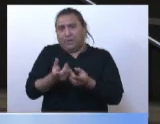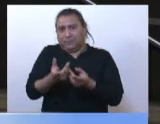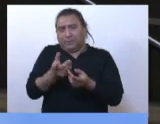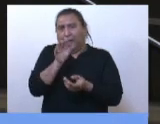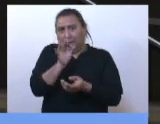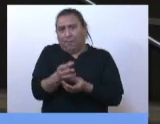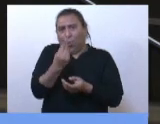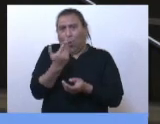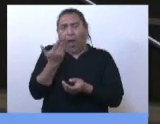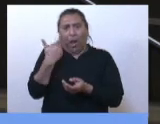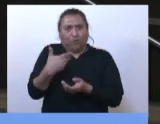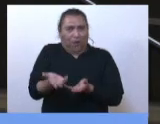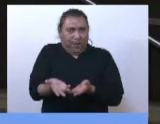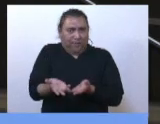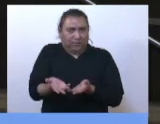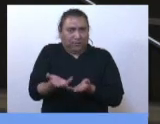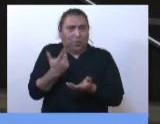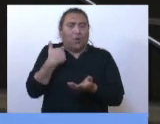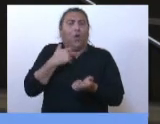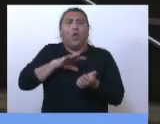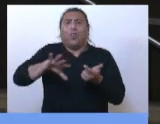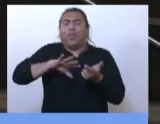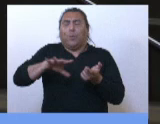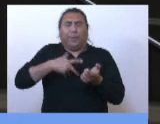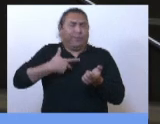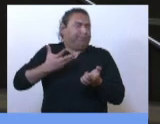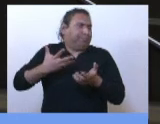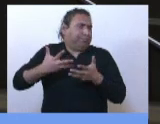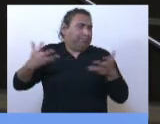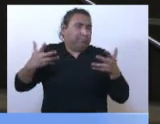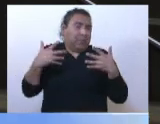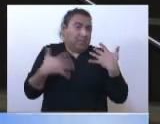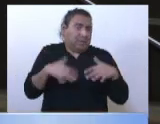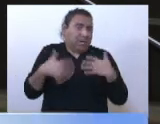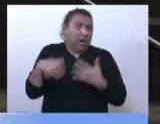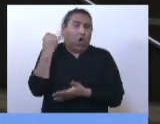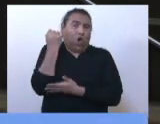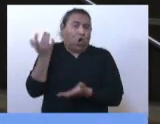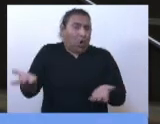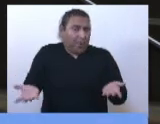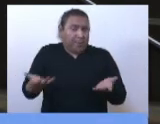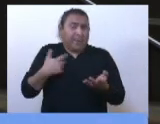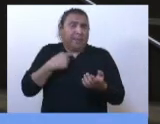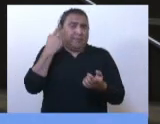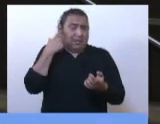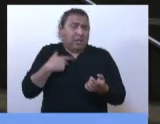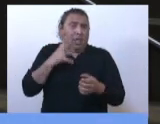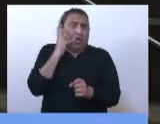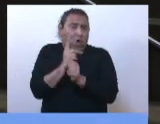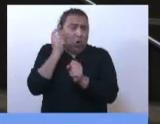un endeudamiento brutal economía de usura de especulación de